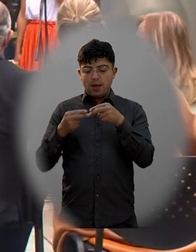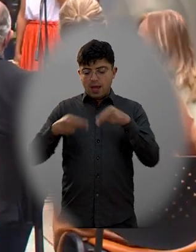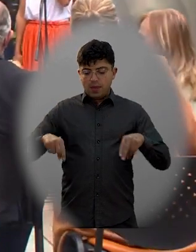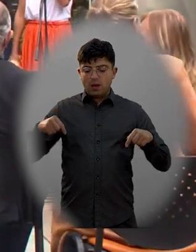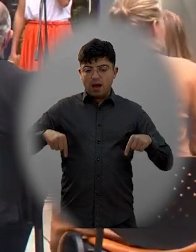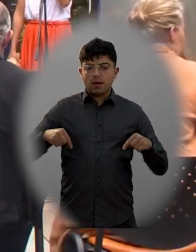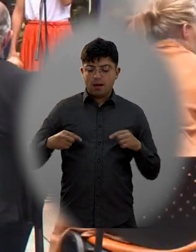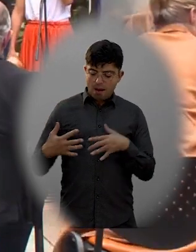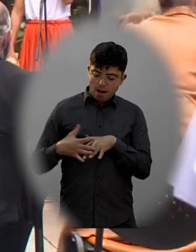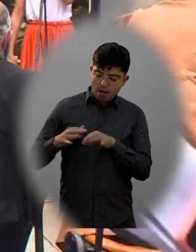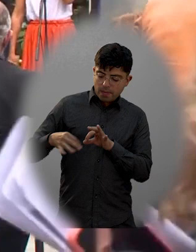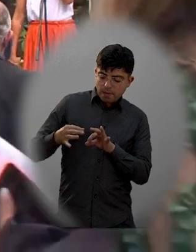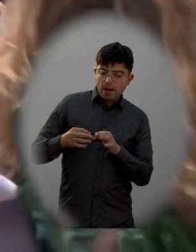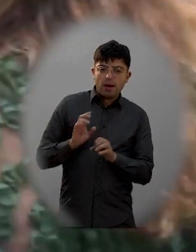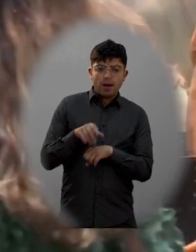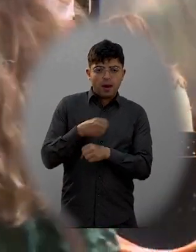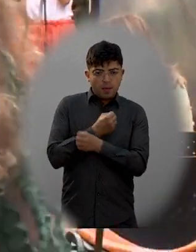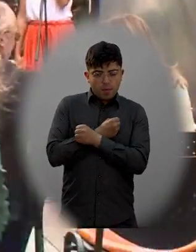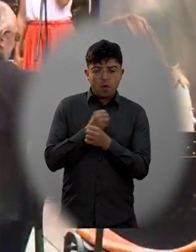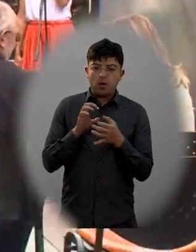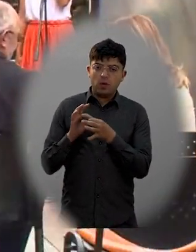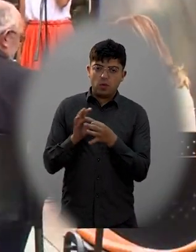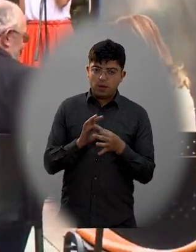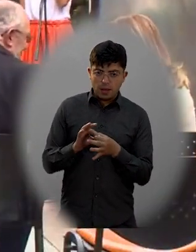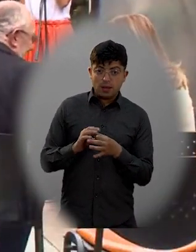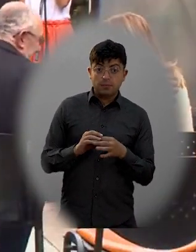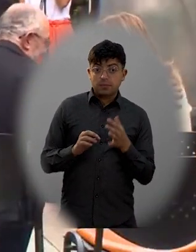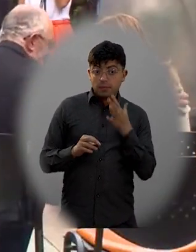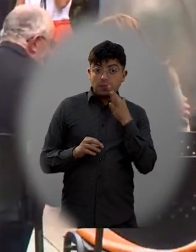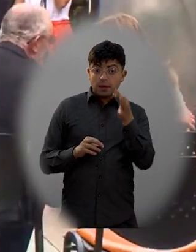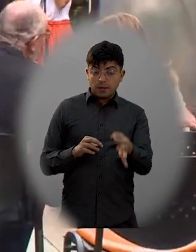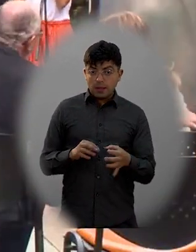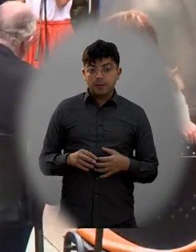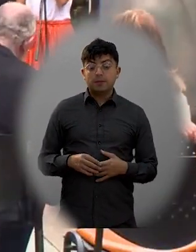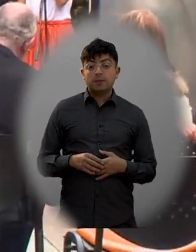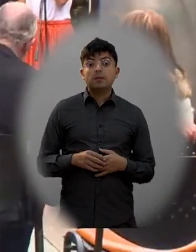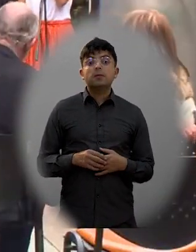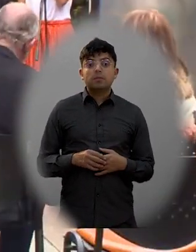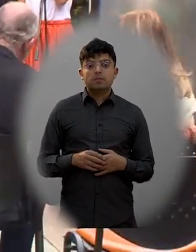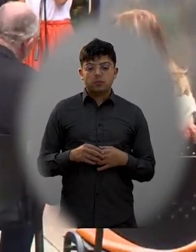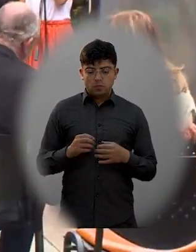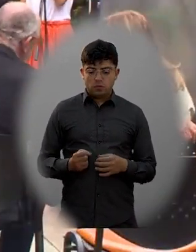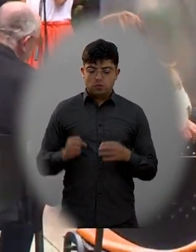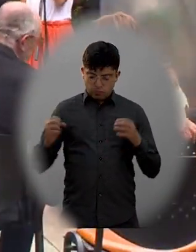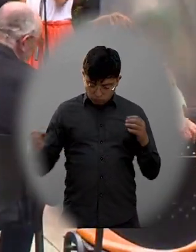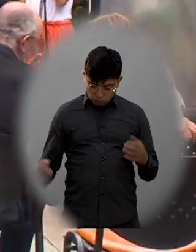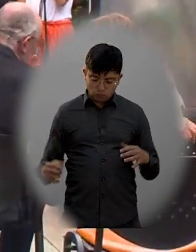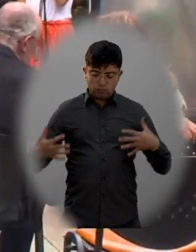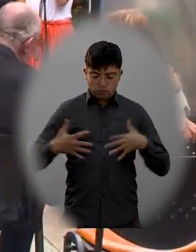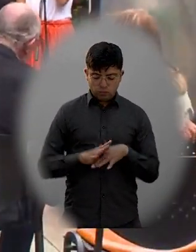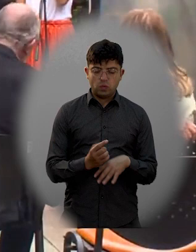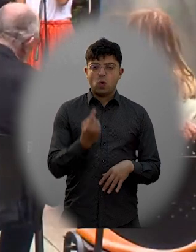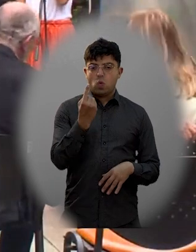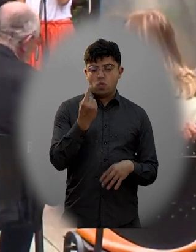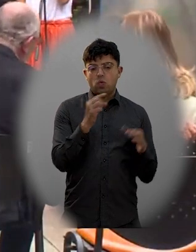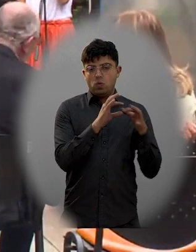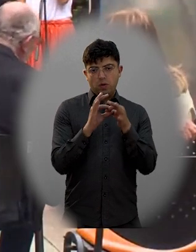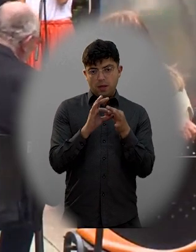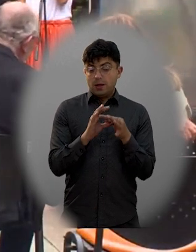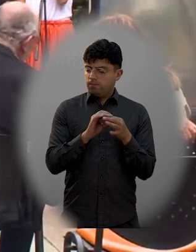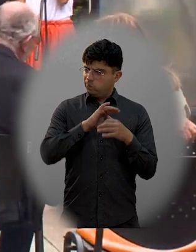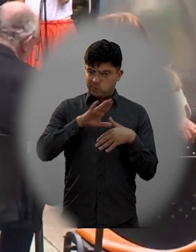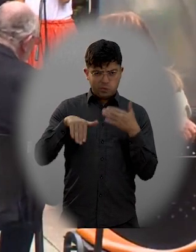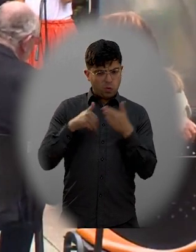aquí para tejernos en amor, en unidad, ¿verdad? Somos uno, somos unidad. Y tenemos todo